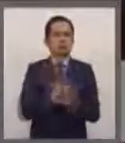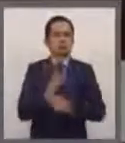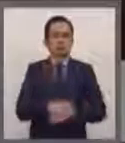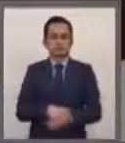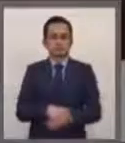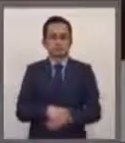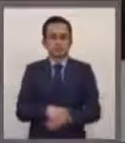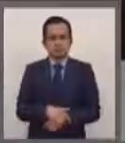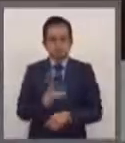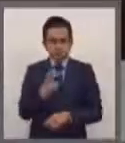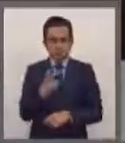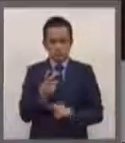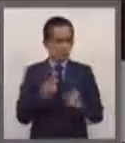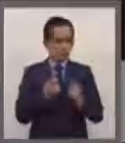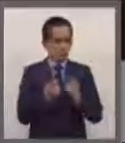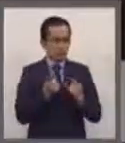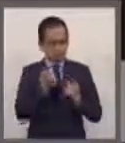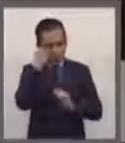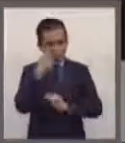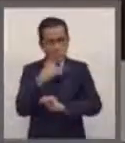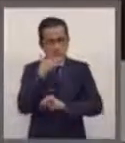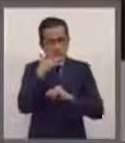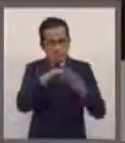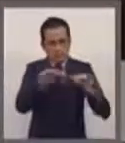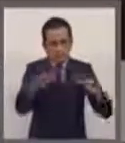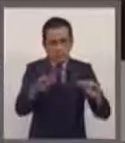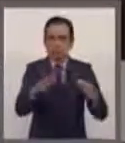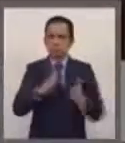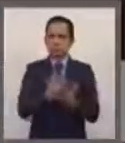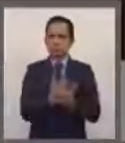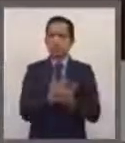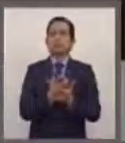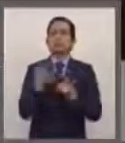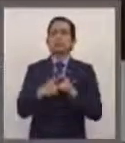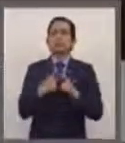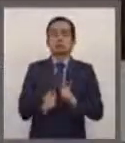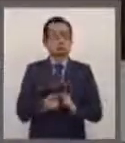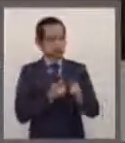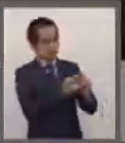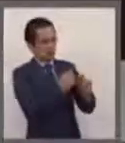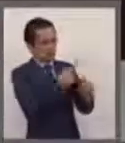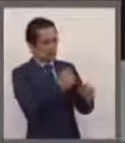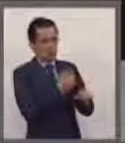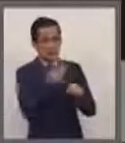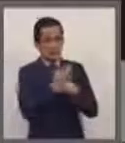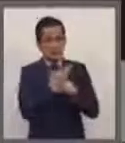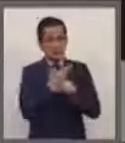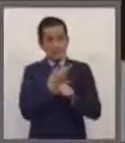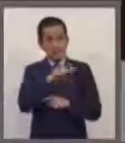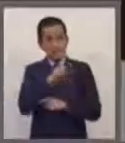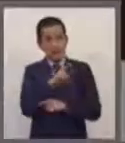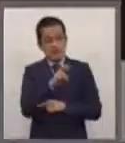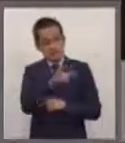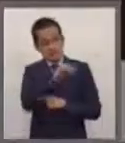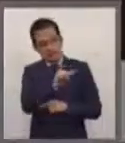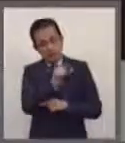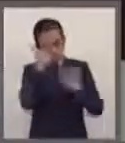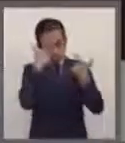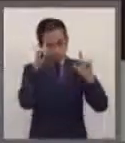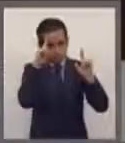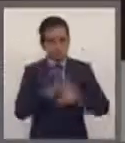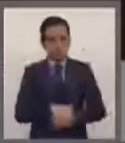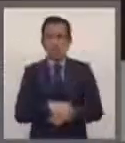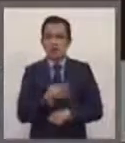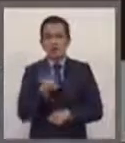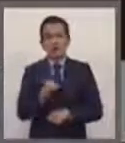medidas que van a impedir la contaminación del mar se delegan a la Secretaría de Marina con base a la ley